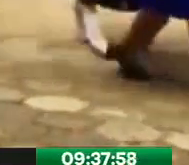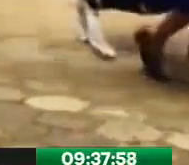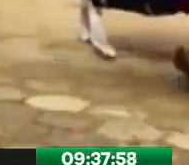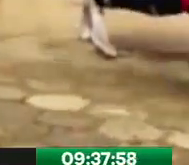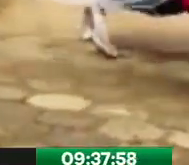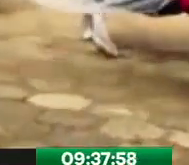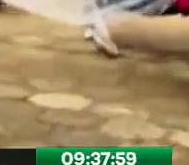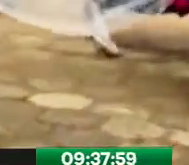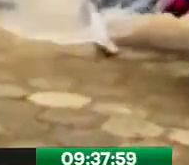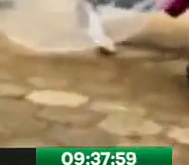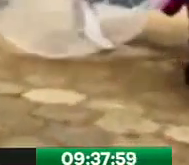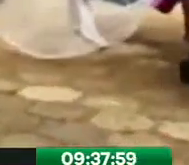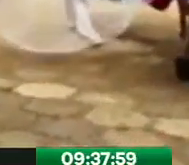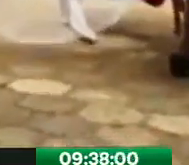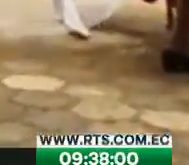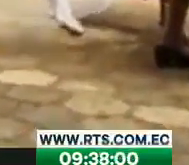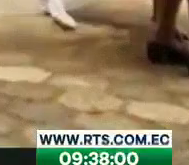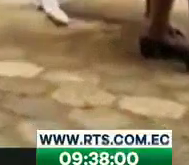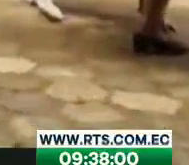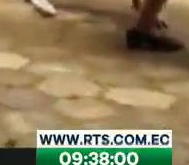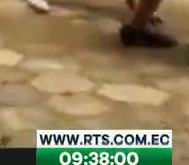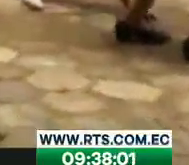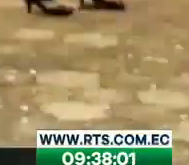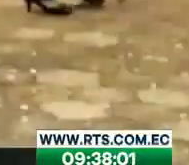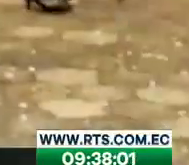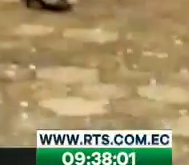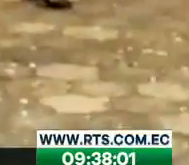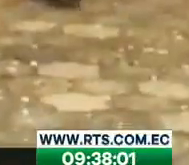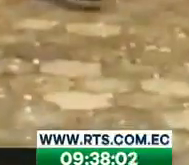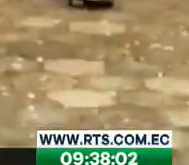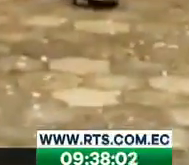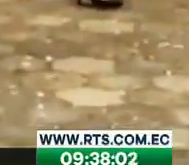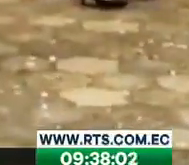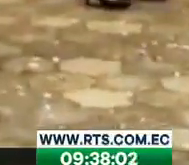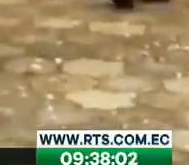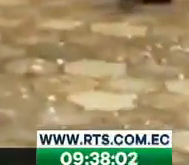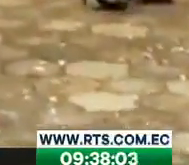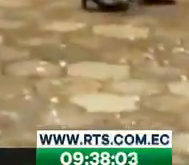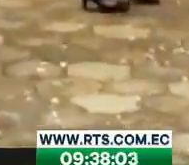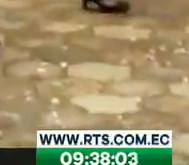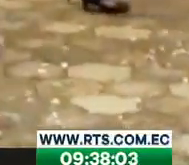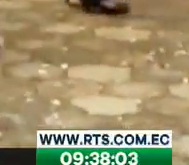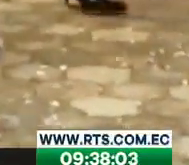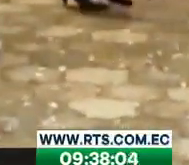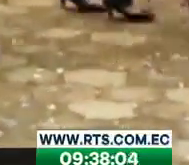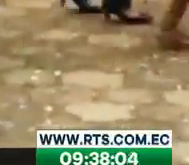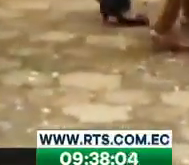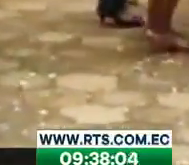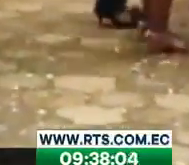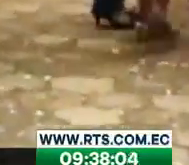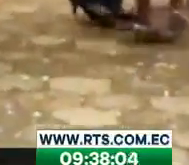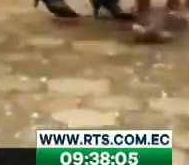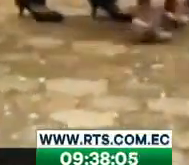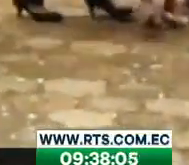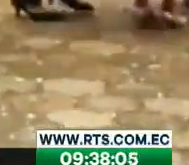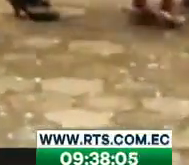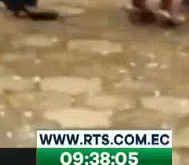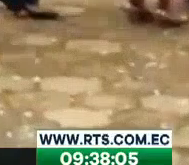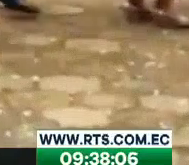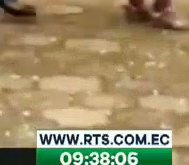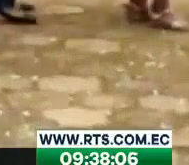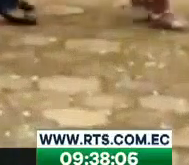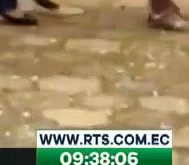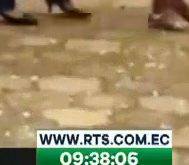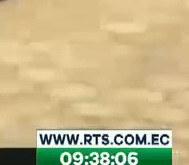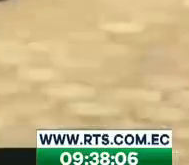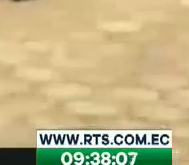su infraestructura de estilo colonial, su costumbre y tradiciones, es considerada patrimonio cultural del Ecuador. Su clima es muy frío, pero